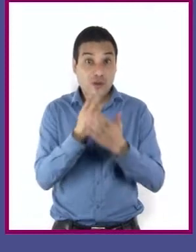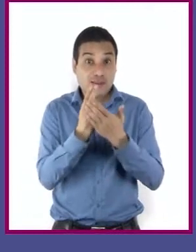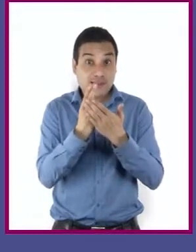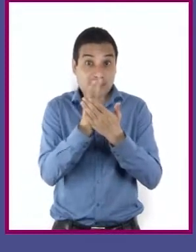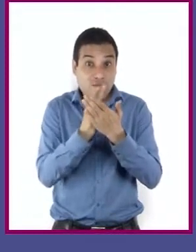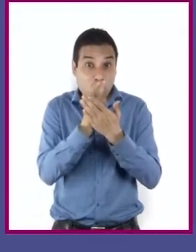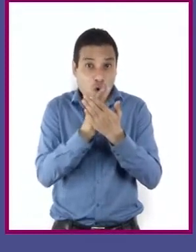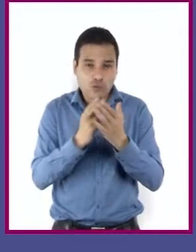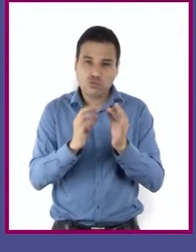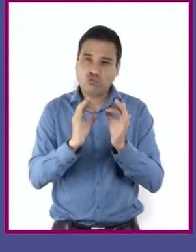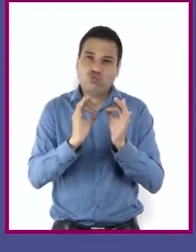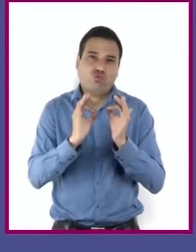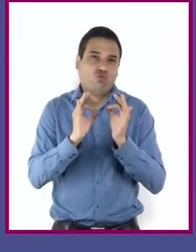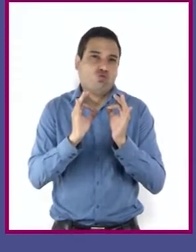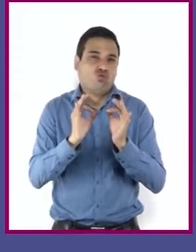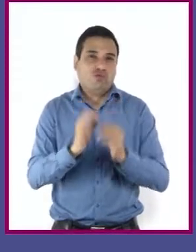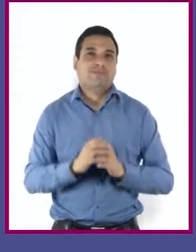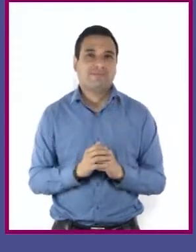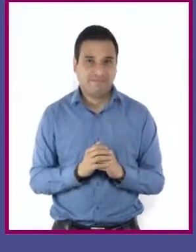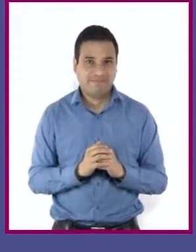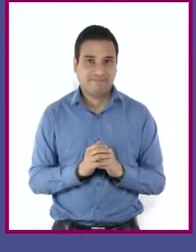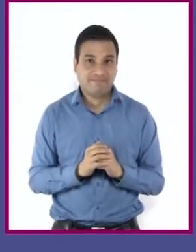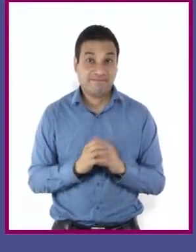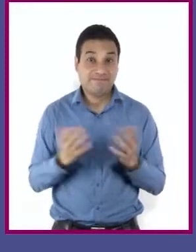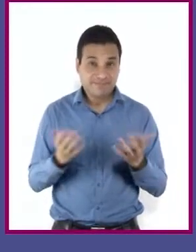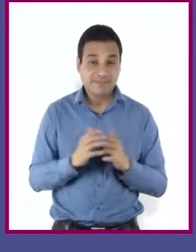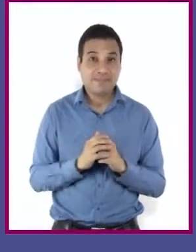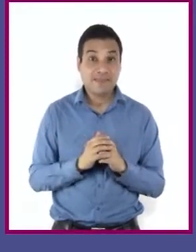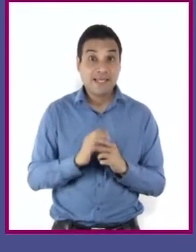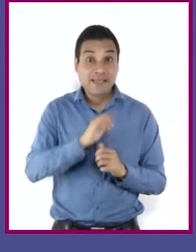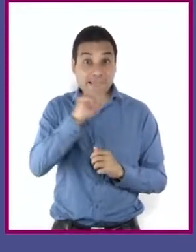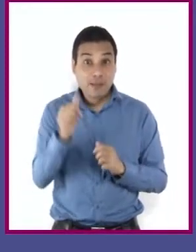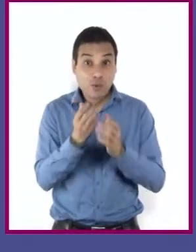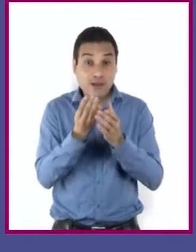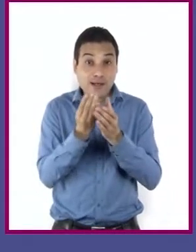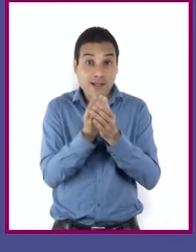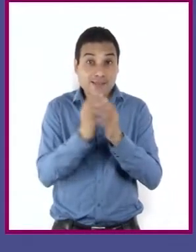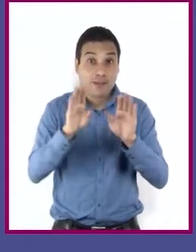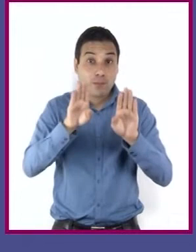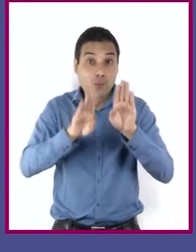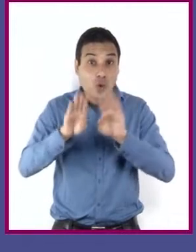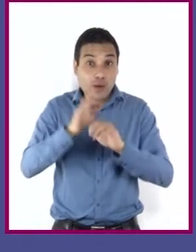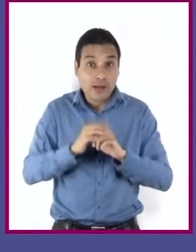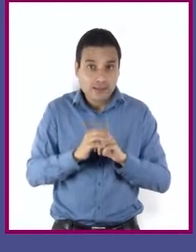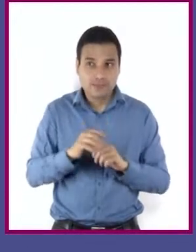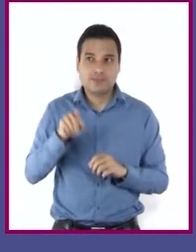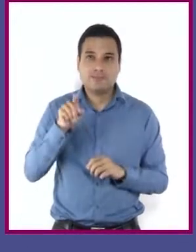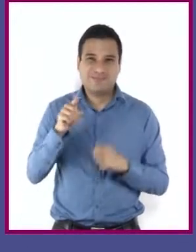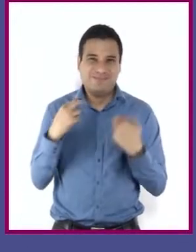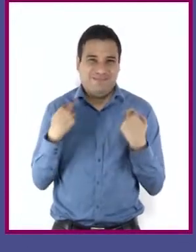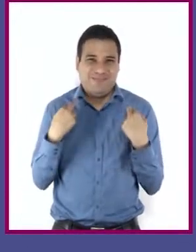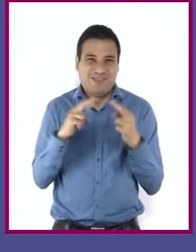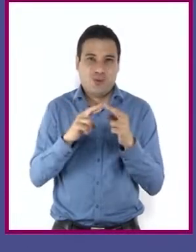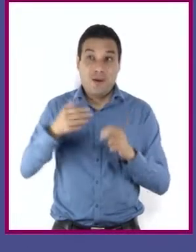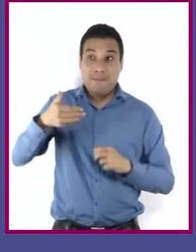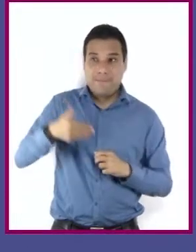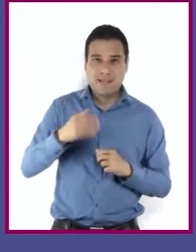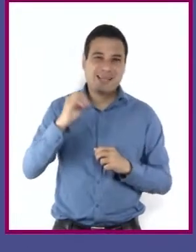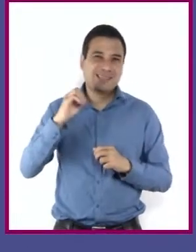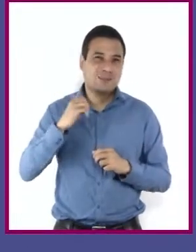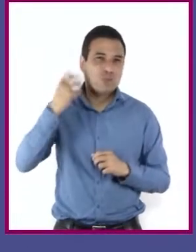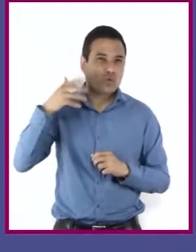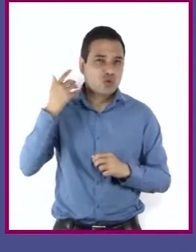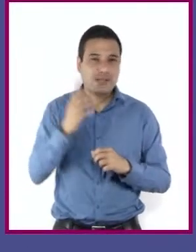quedaran como yo me había propuesto. Posteriormente, en la clase de biología, me pidieron hacer una exposición sobre las células del